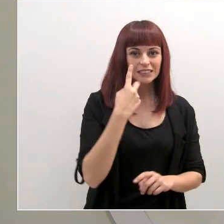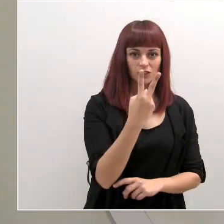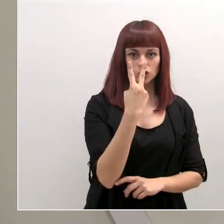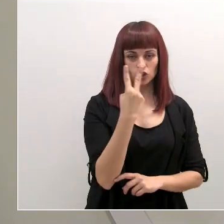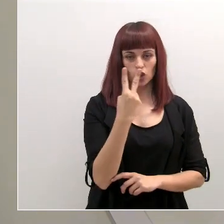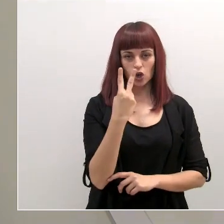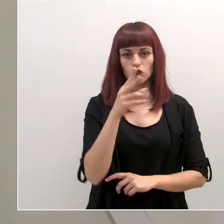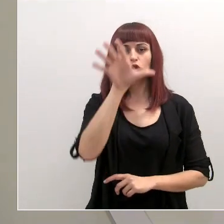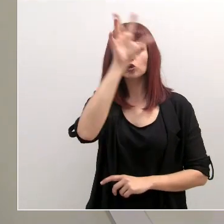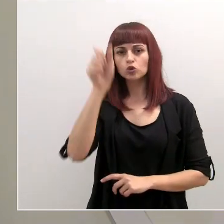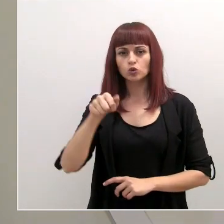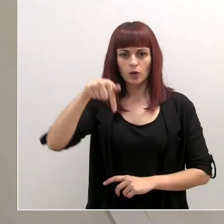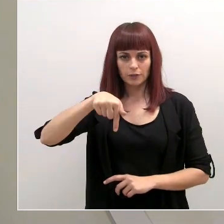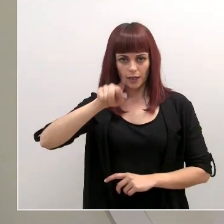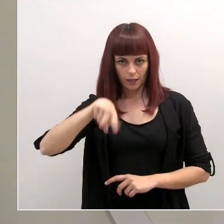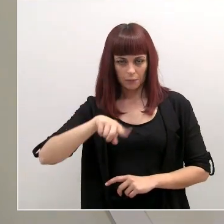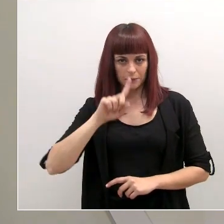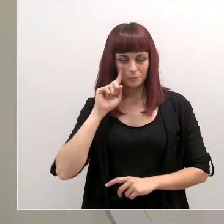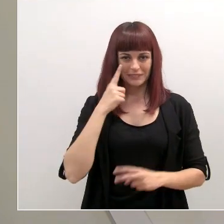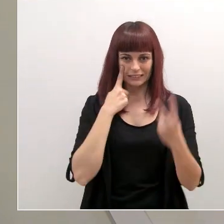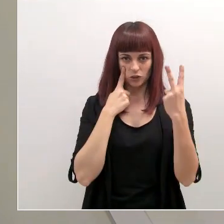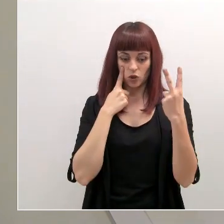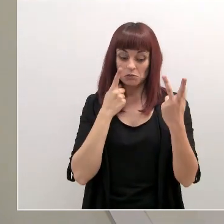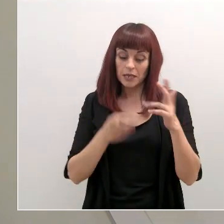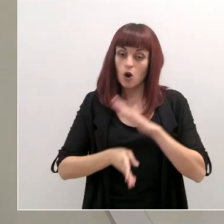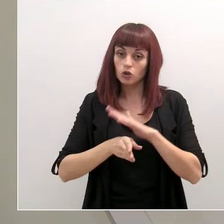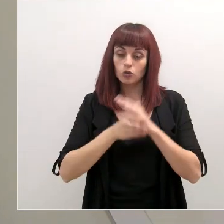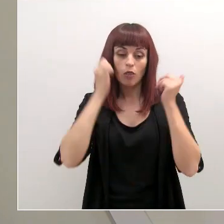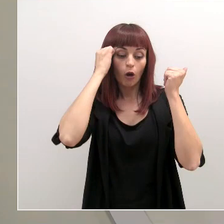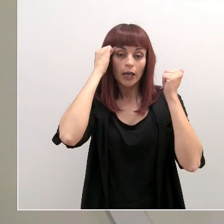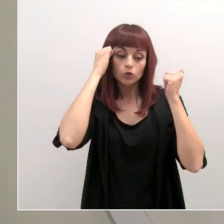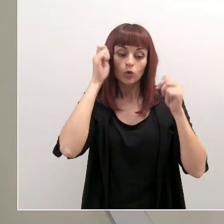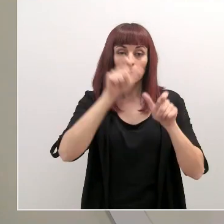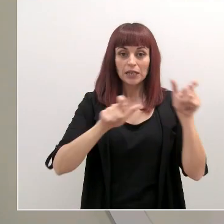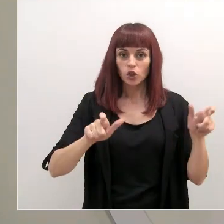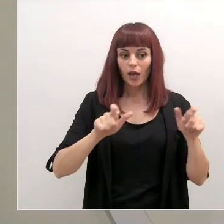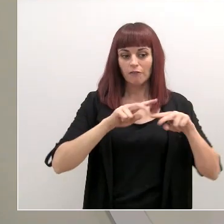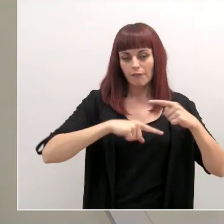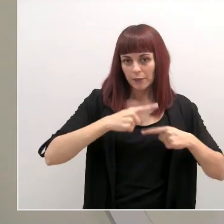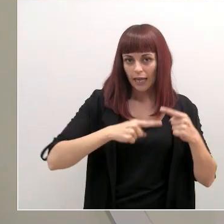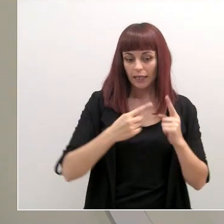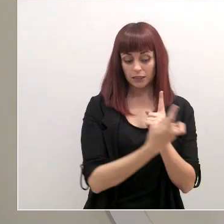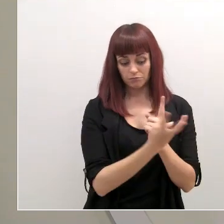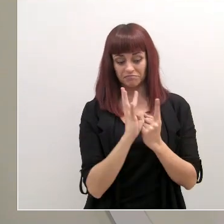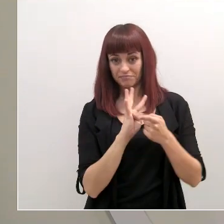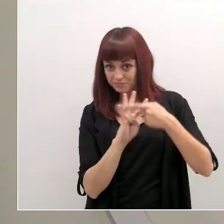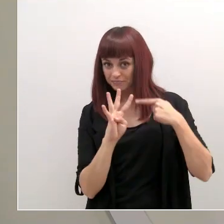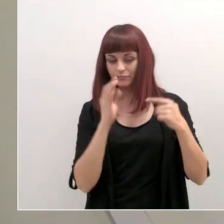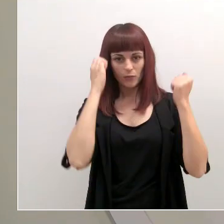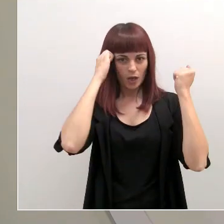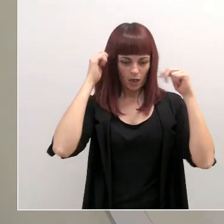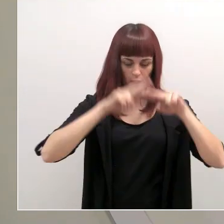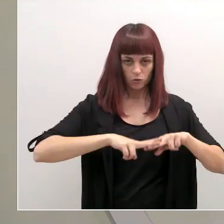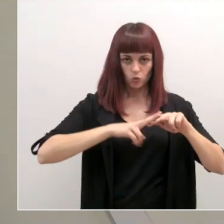de la variante sudafricana, que además se continúa el estudio con los familiares y los contactos estrechos, y esto